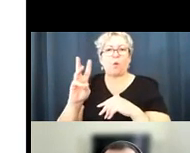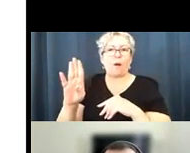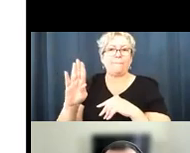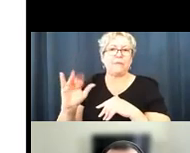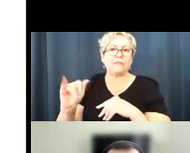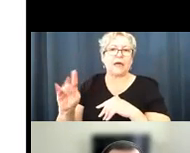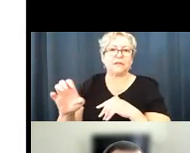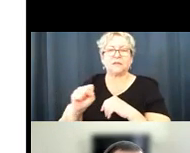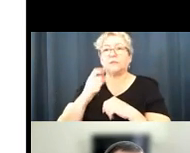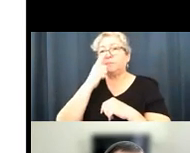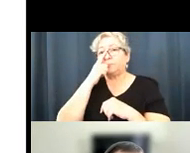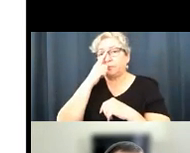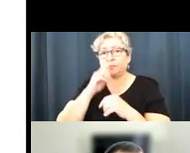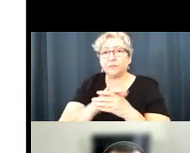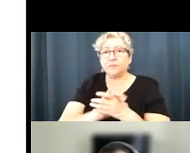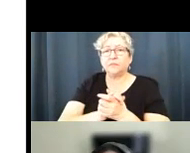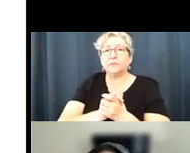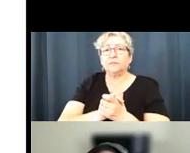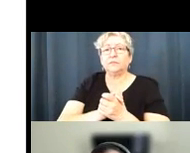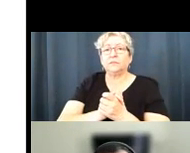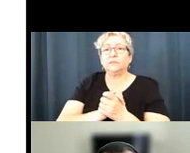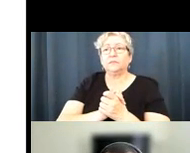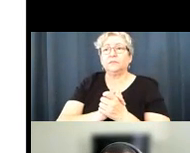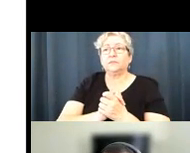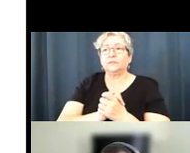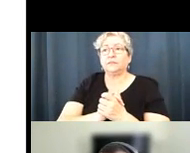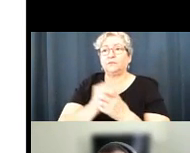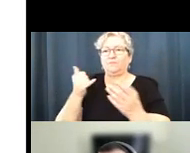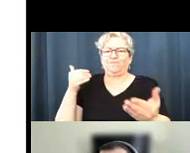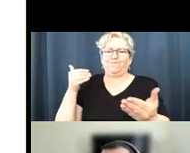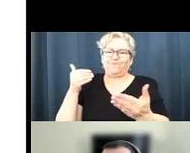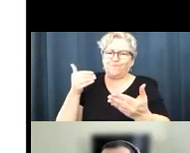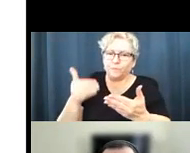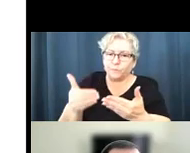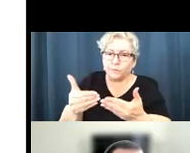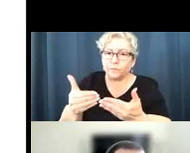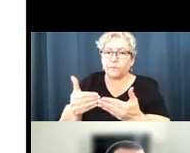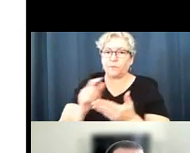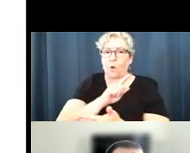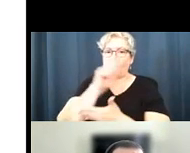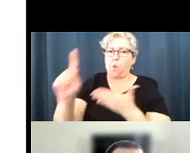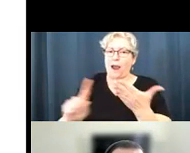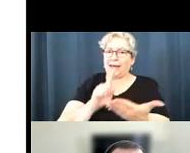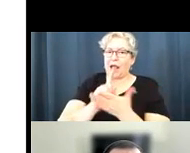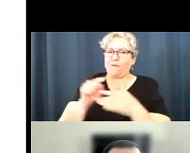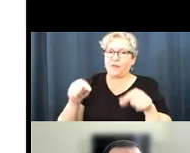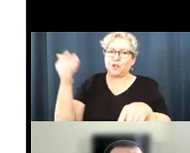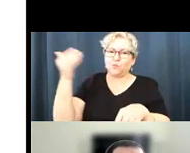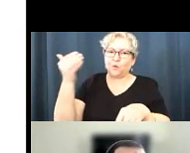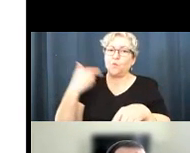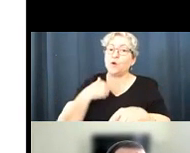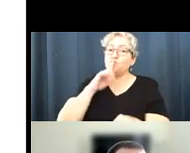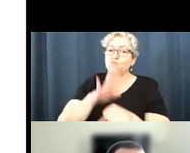pensando cuando estamos construyendo nuestros websites, nuestros sites. Entonces estamos ya una hora exactamente para